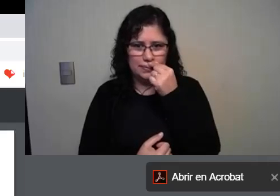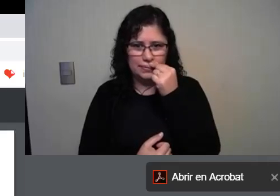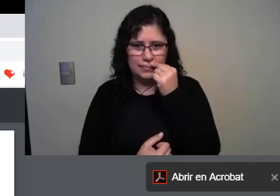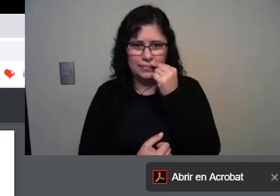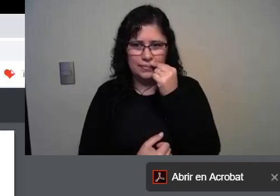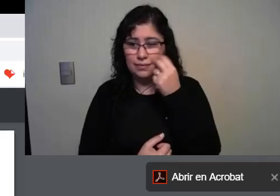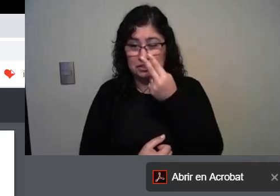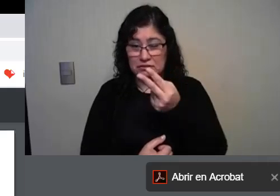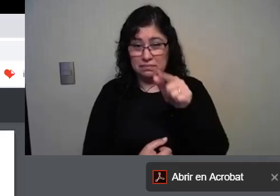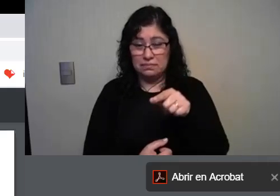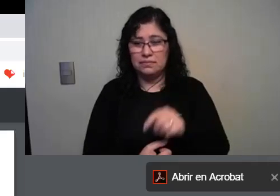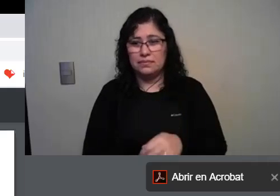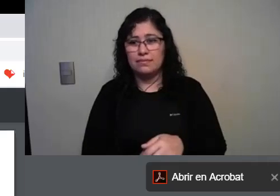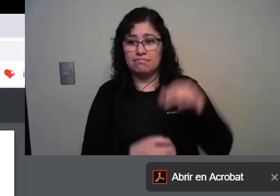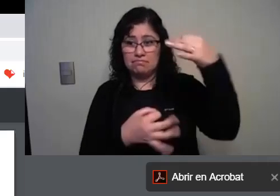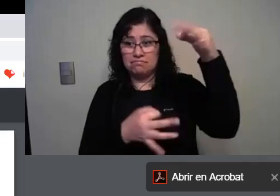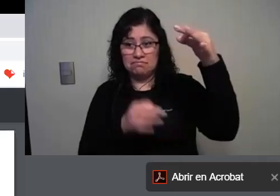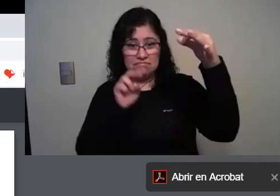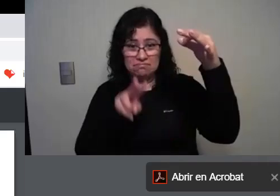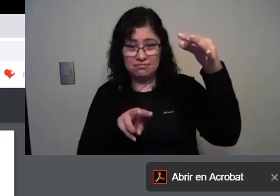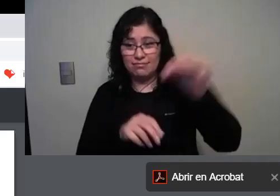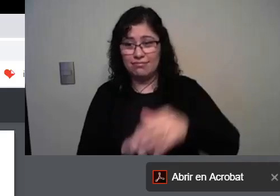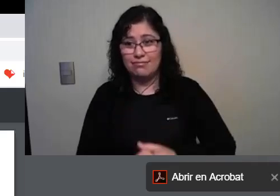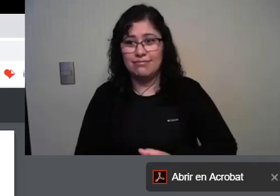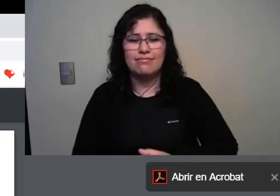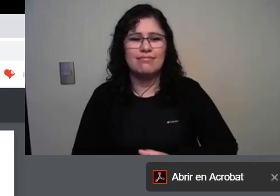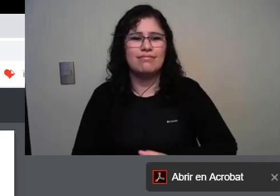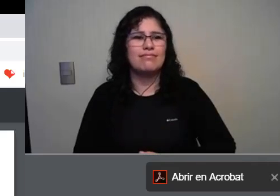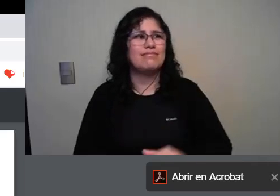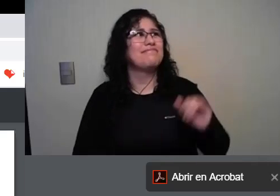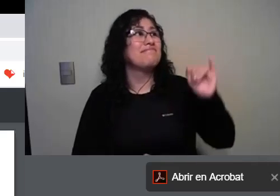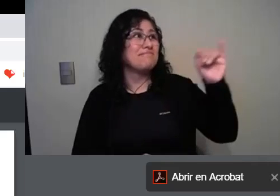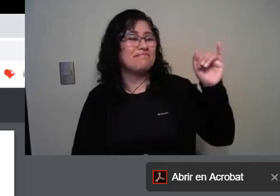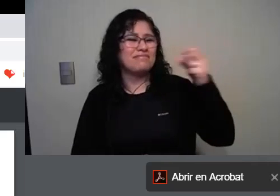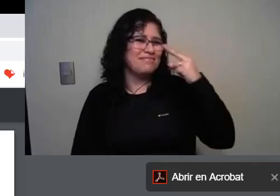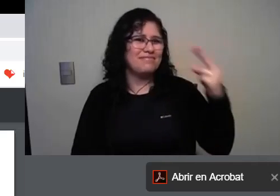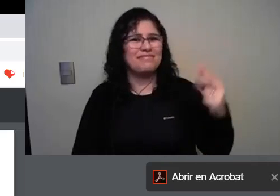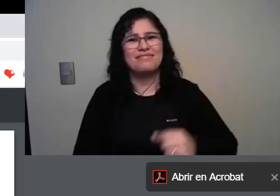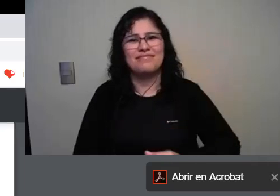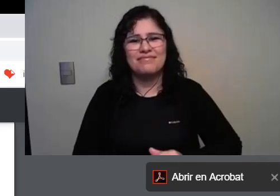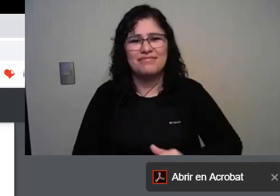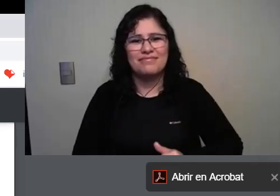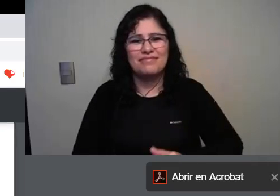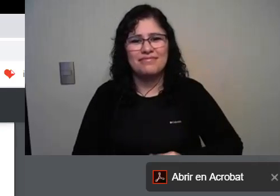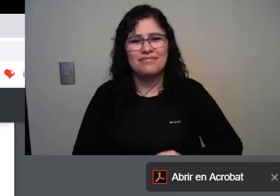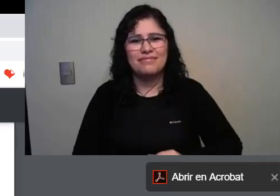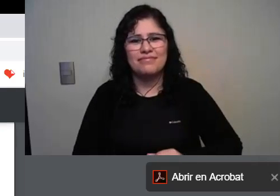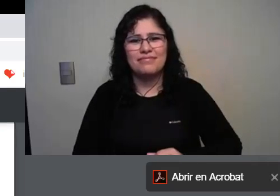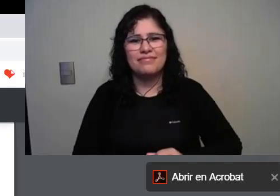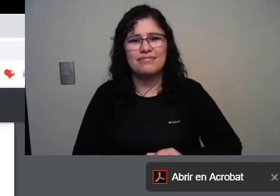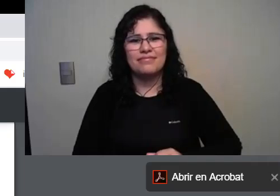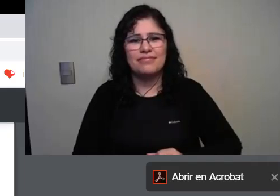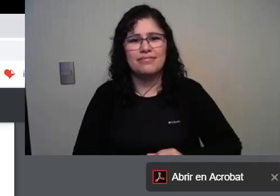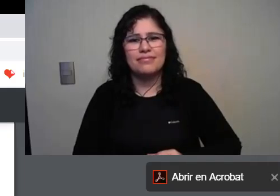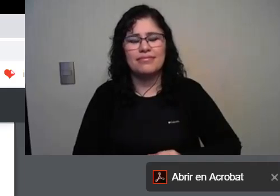¿Observan en pantalla el artículo? Sí, profe, sí se ve. Bien, ya. Entonces acá tenemos,